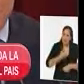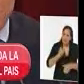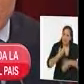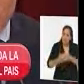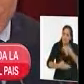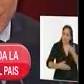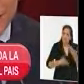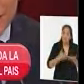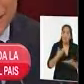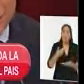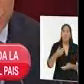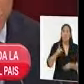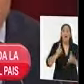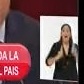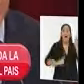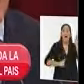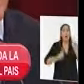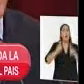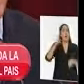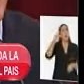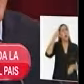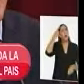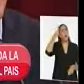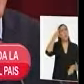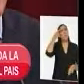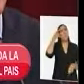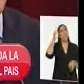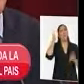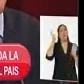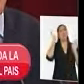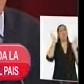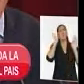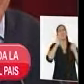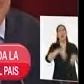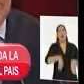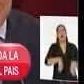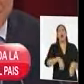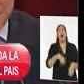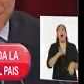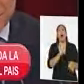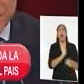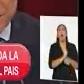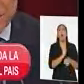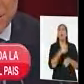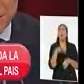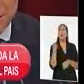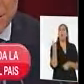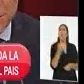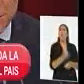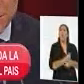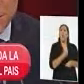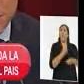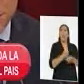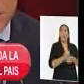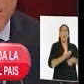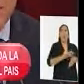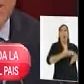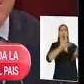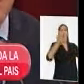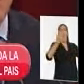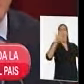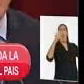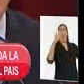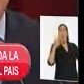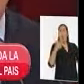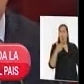de 8, los funcionarios kirchneristas que están en el gobierno de Macri, la lista es más larga de los que están con Massa. Por eso te pregunto cómo haces el corte para decir, bueno,